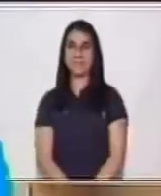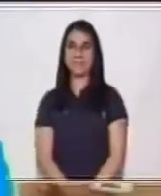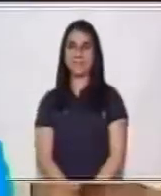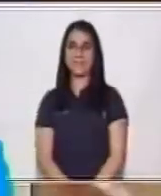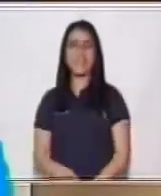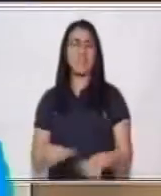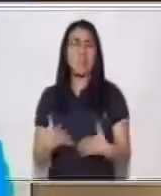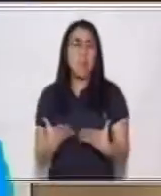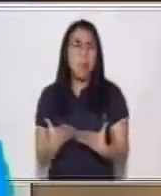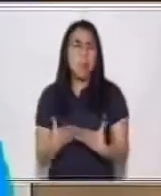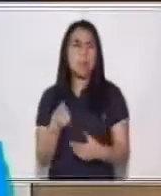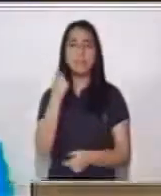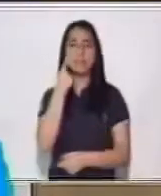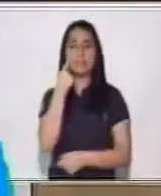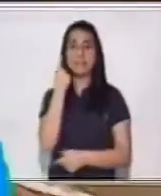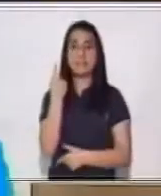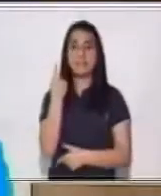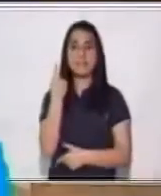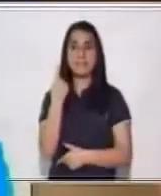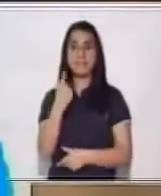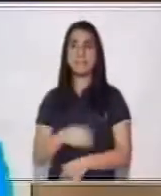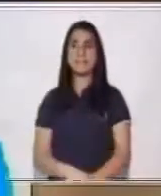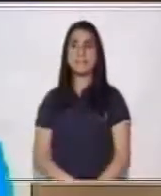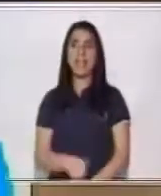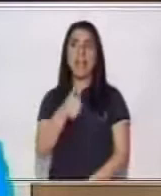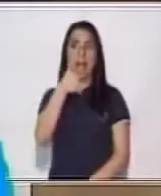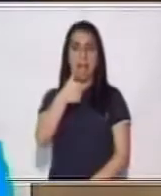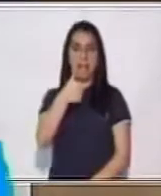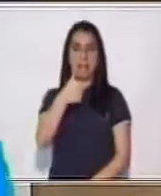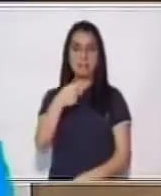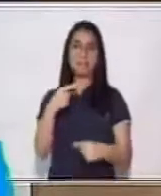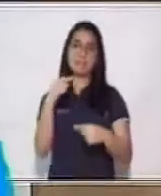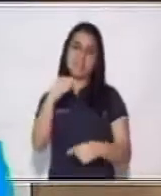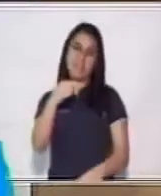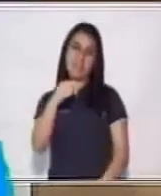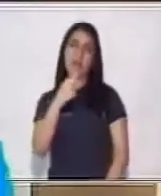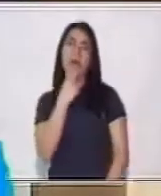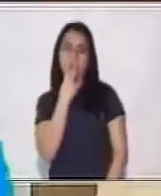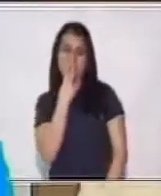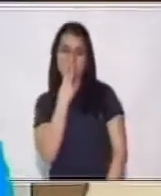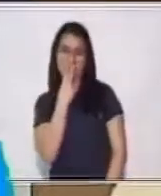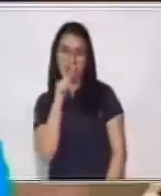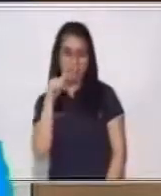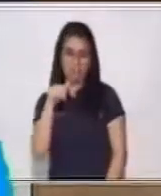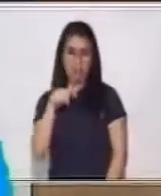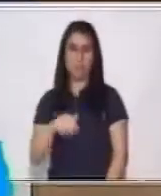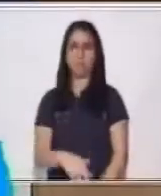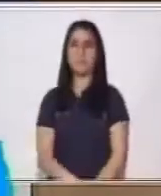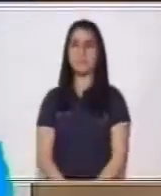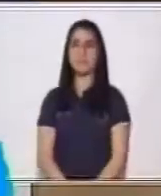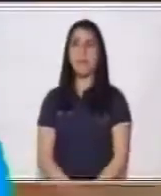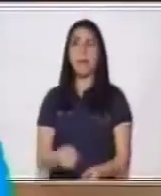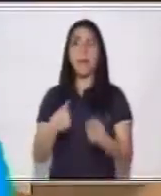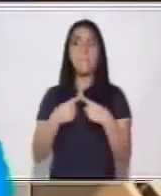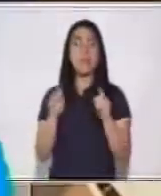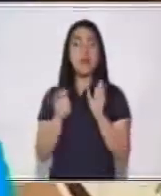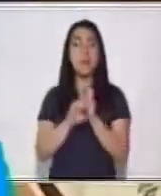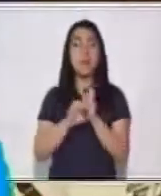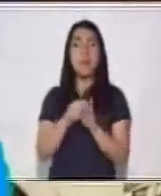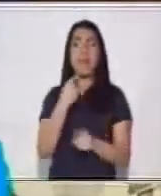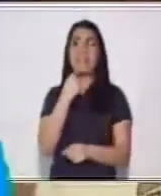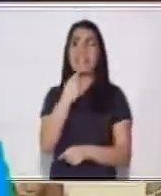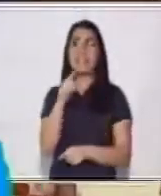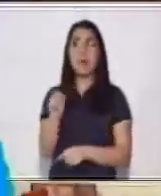dividido H. Y cuando hablamos de la función coseno, es el lado adyacente, o sea, el que está a la par